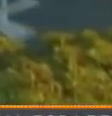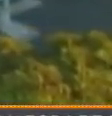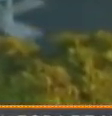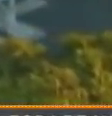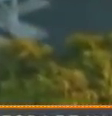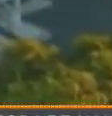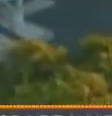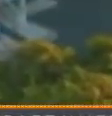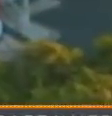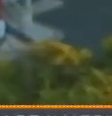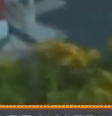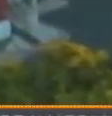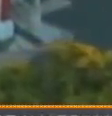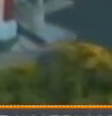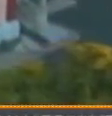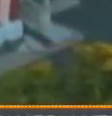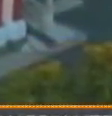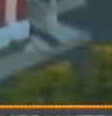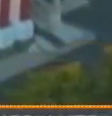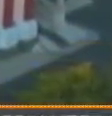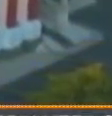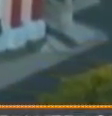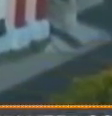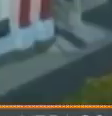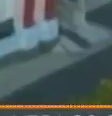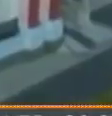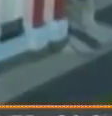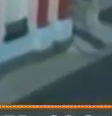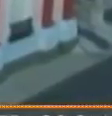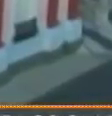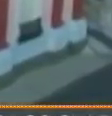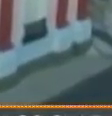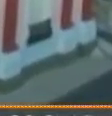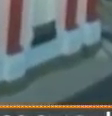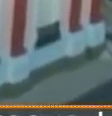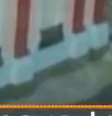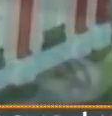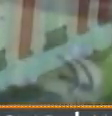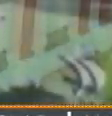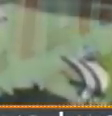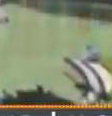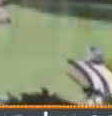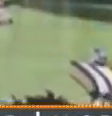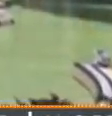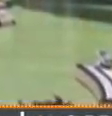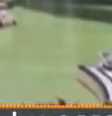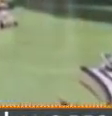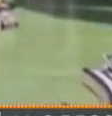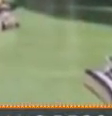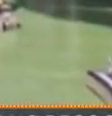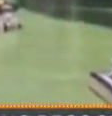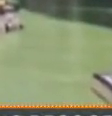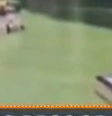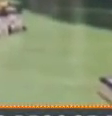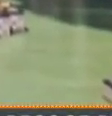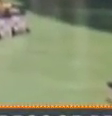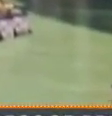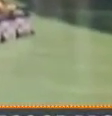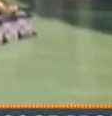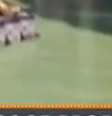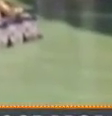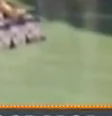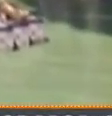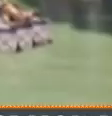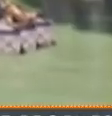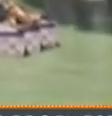con los representantes de las organizaciones políticas que conforman el Frente Amplio de la Patria. En este momento,